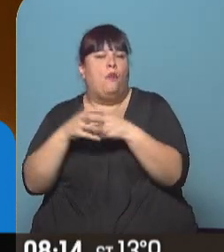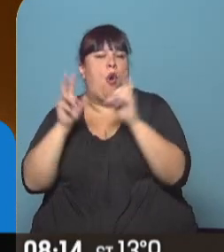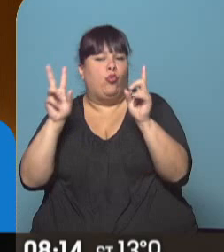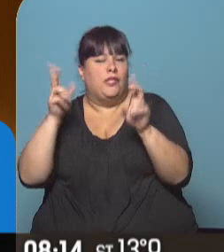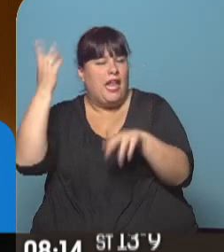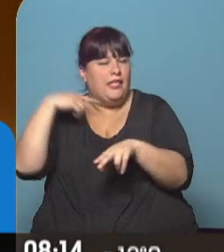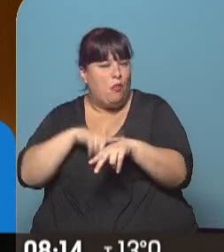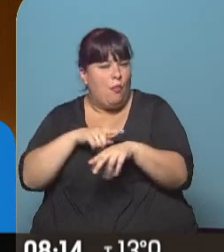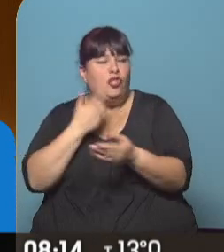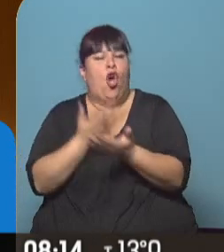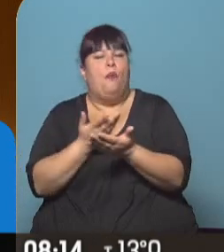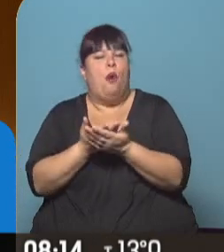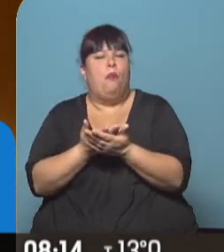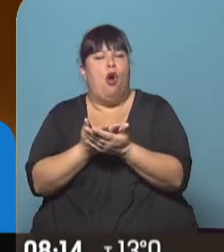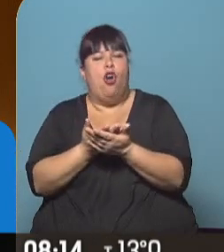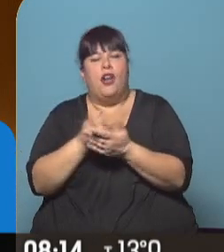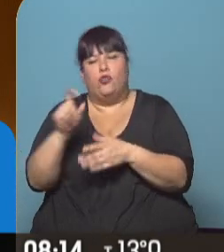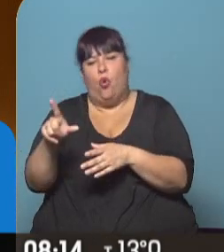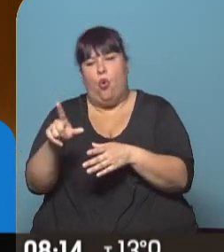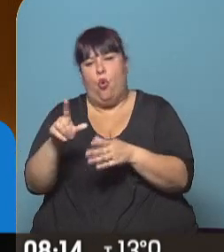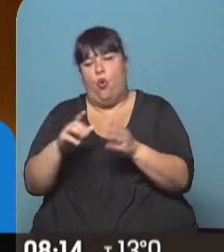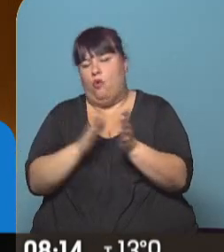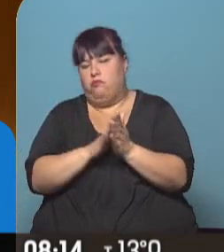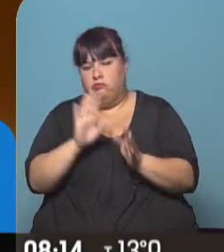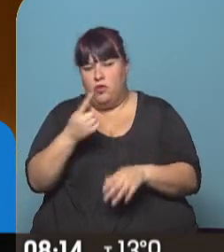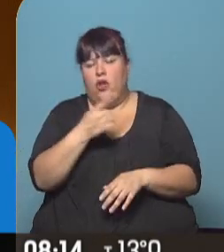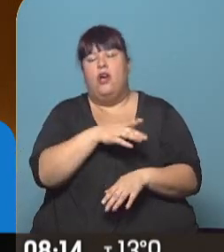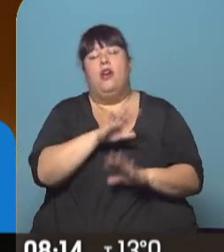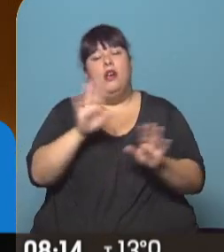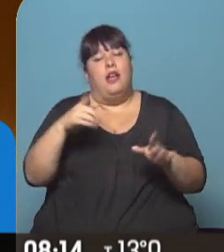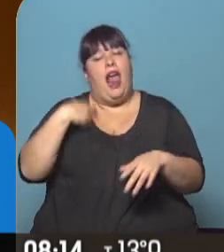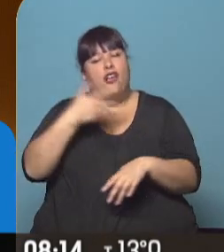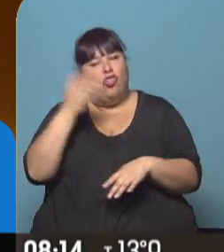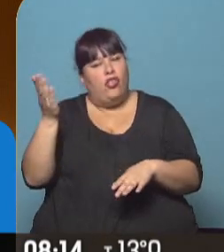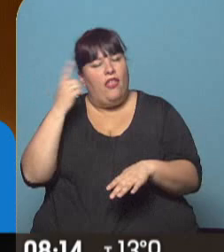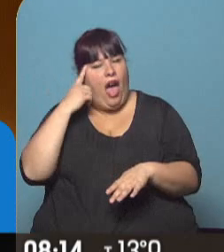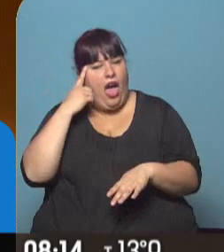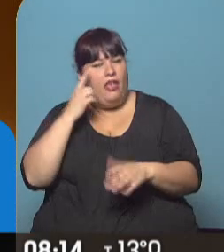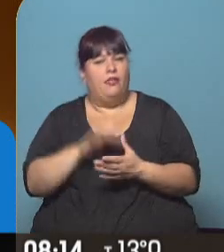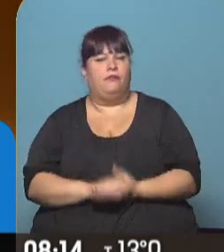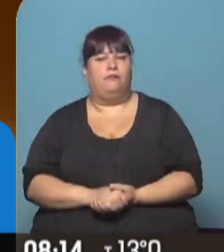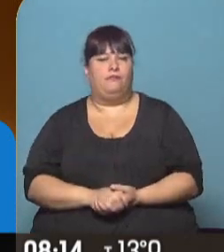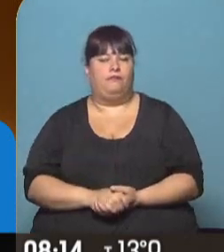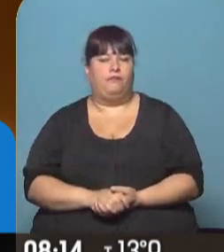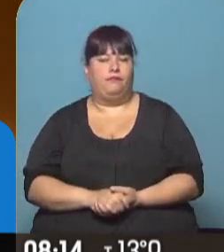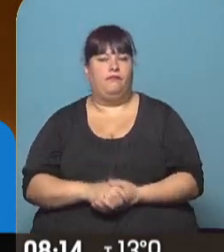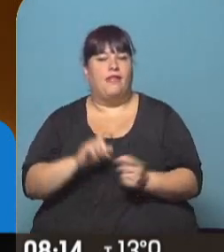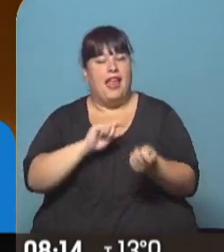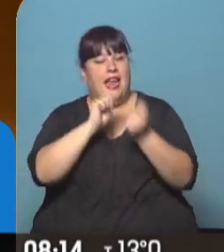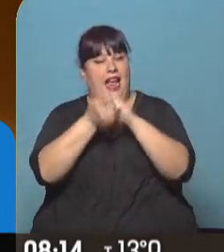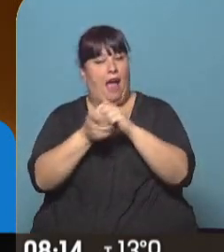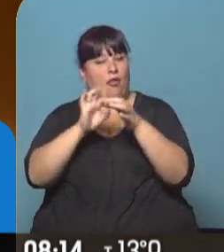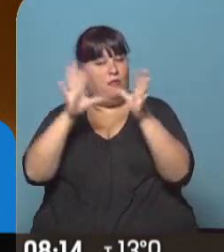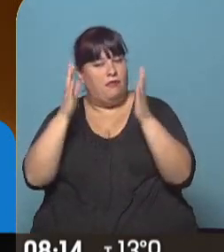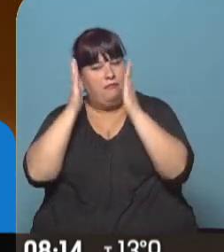justicialista en ese entonces que proponía la autoamnistía es decir que la sociedad en la transición democrática